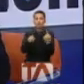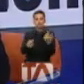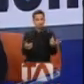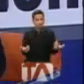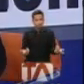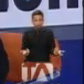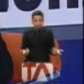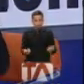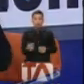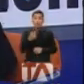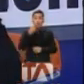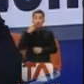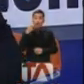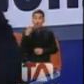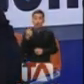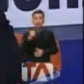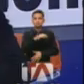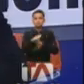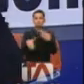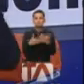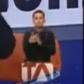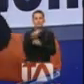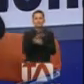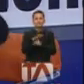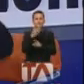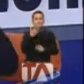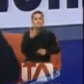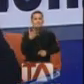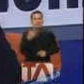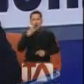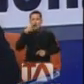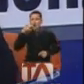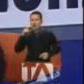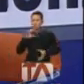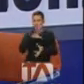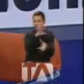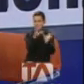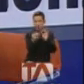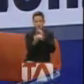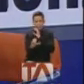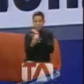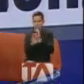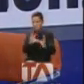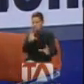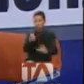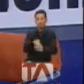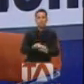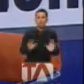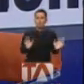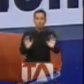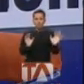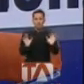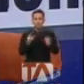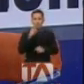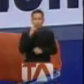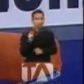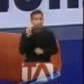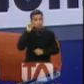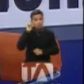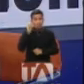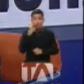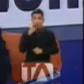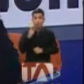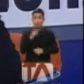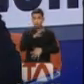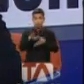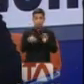también, Gisela? Todos los hombres son unos depravados, entonces tienen que irse solo en un bus. Entonces este tipo de medidas afecta tanto a hombres que no